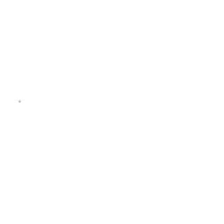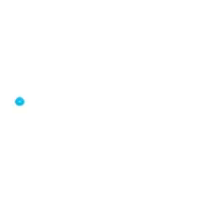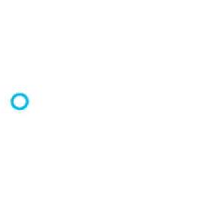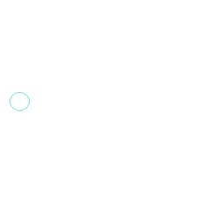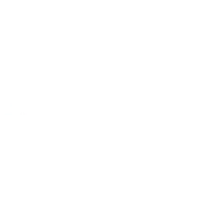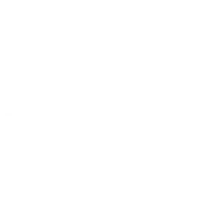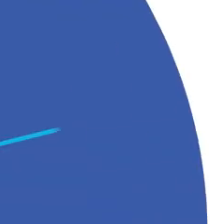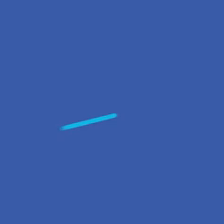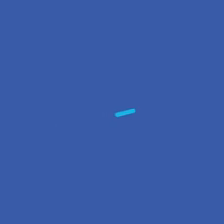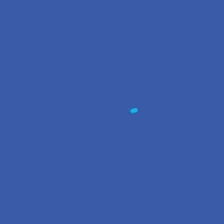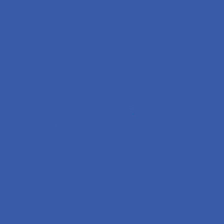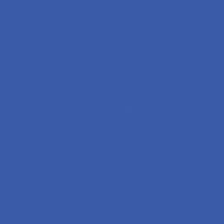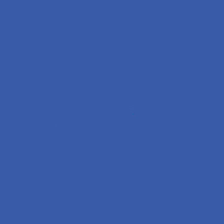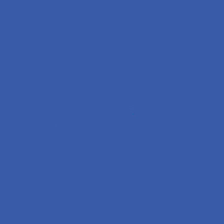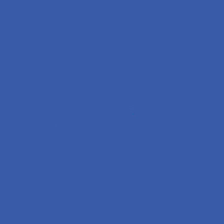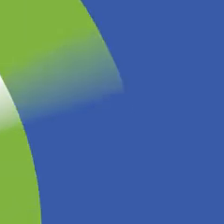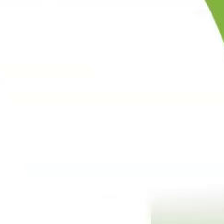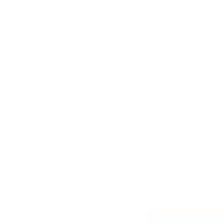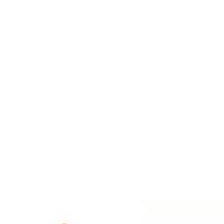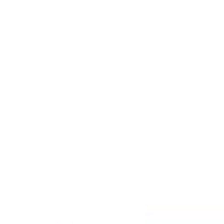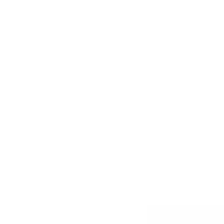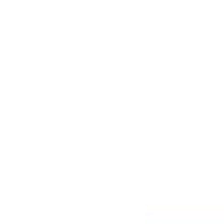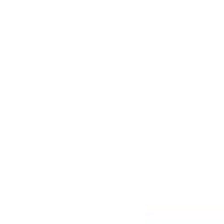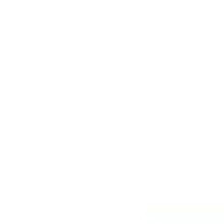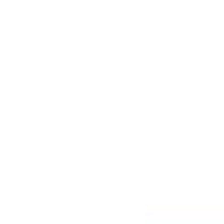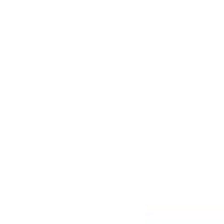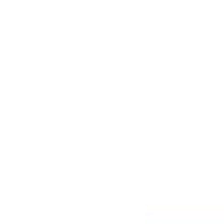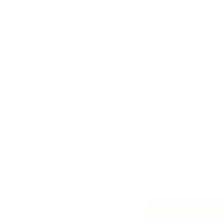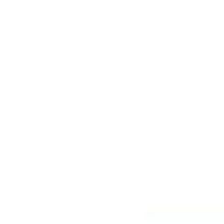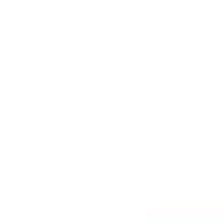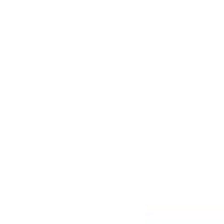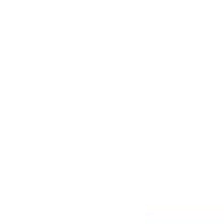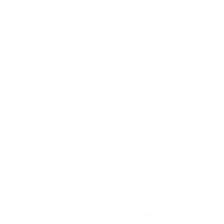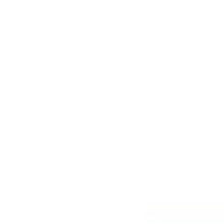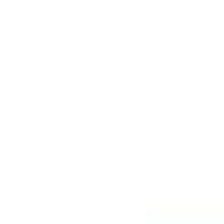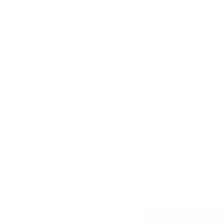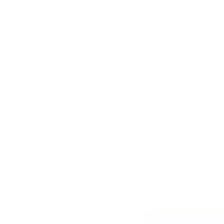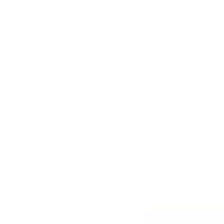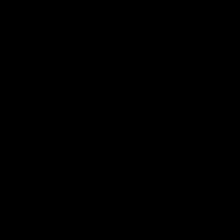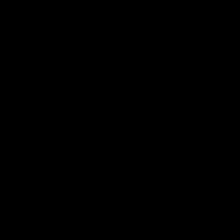Universidad del Magdalena, aún más incluyente e innovadora.